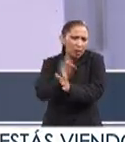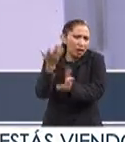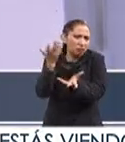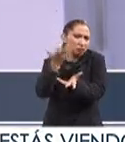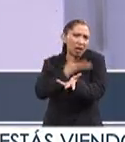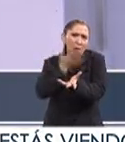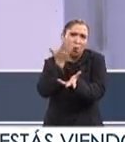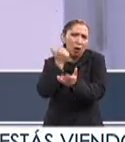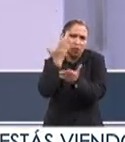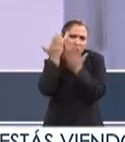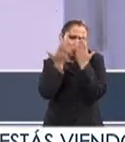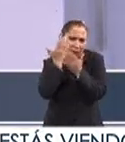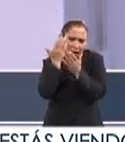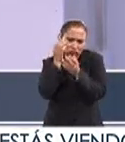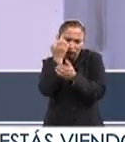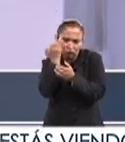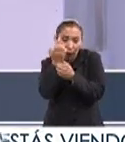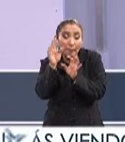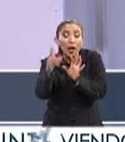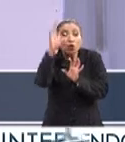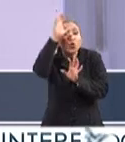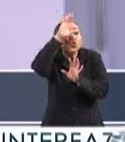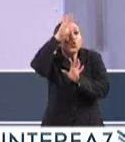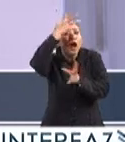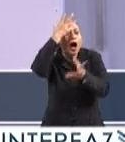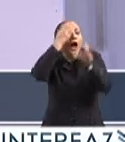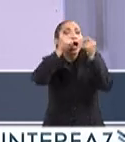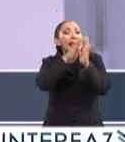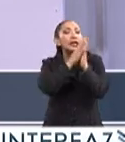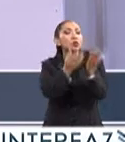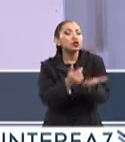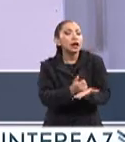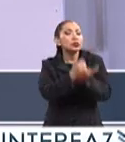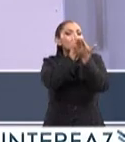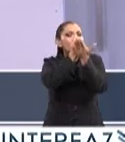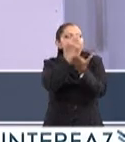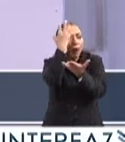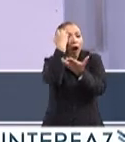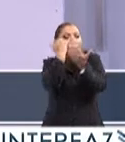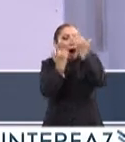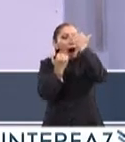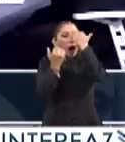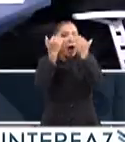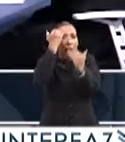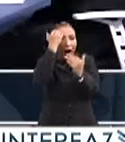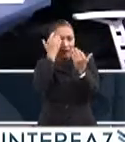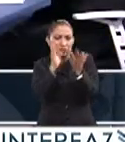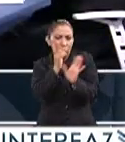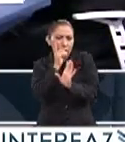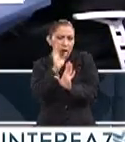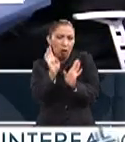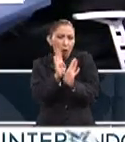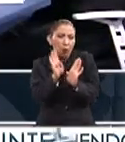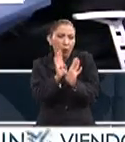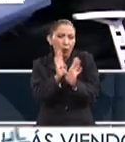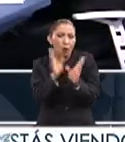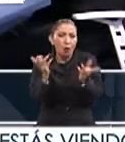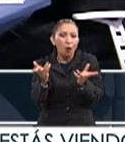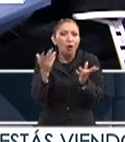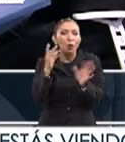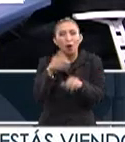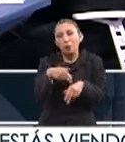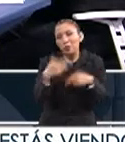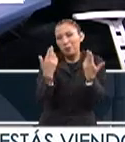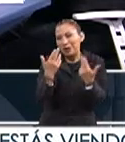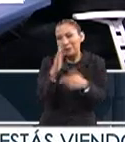tenerla o no, pero hay una formación cultural y esa te la dan los libros. Yo digo un poco así, hasta en plan